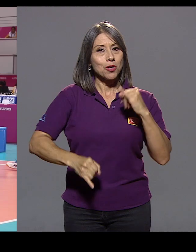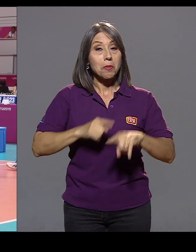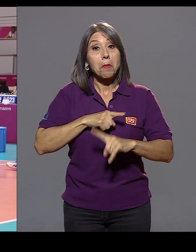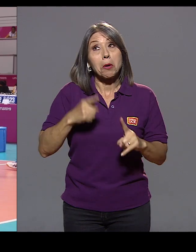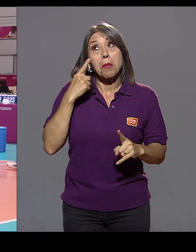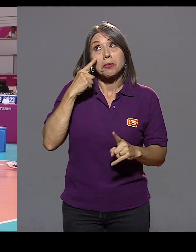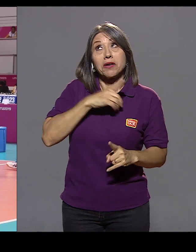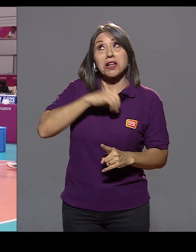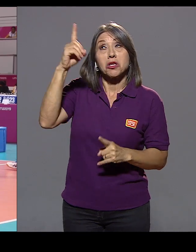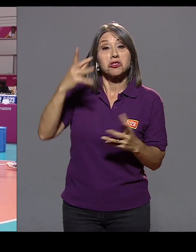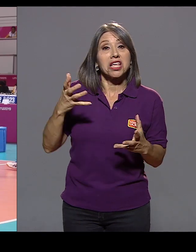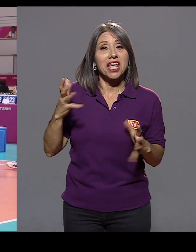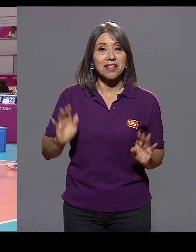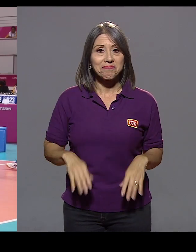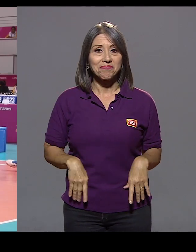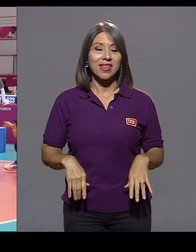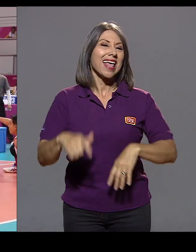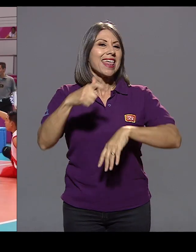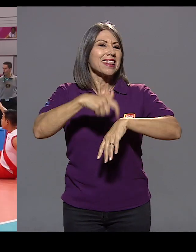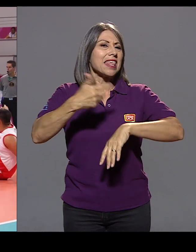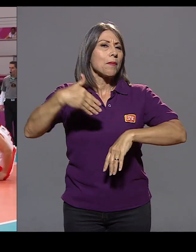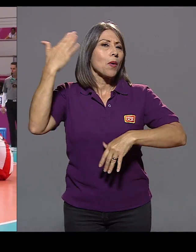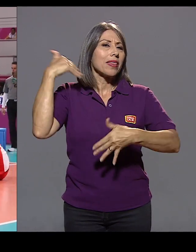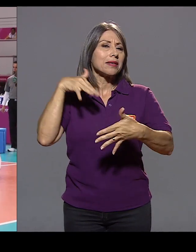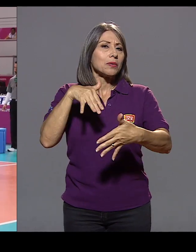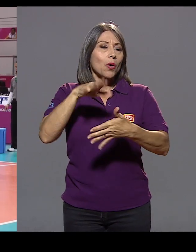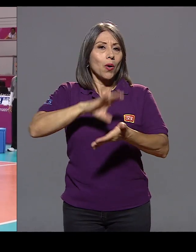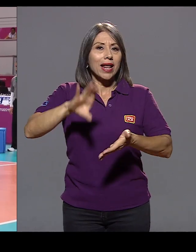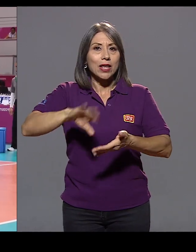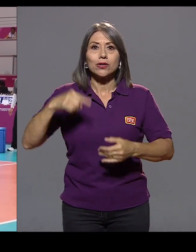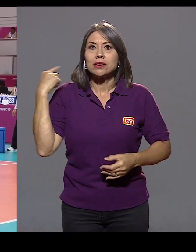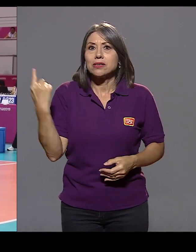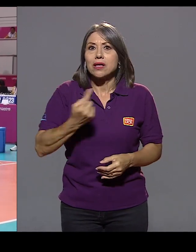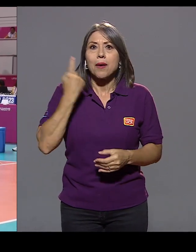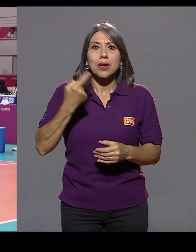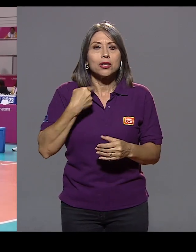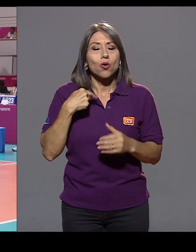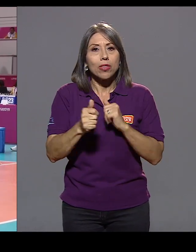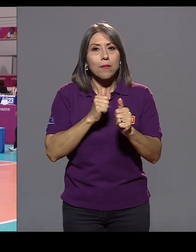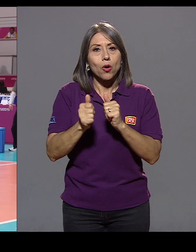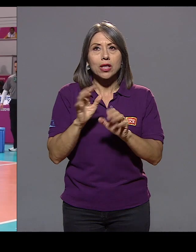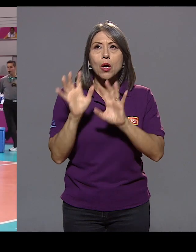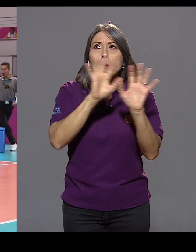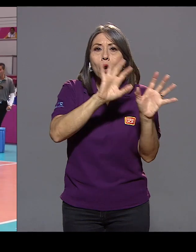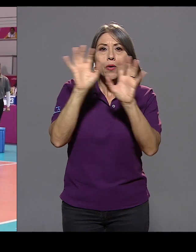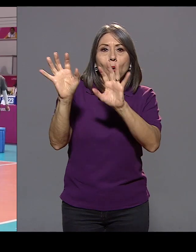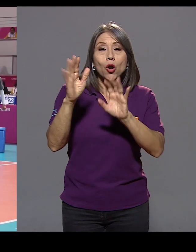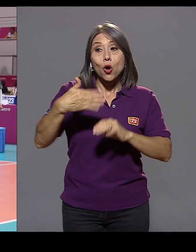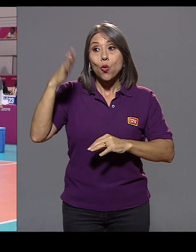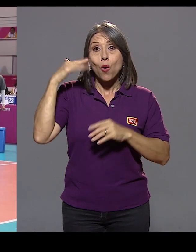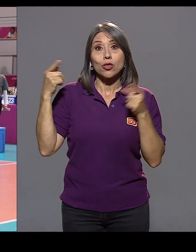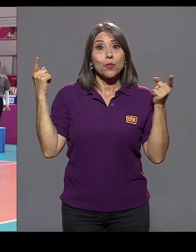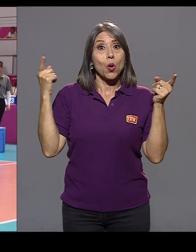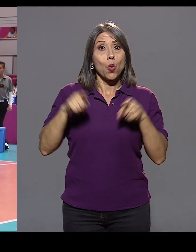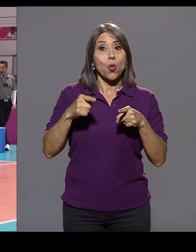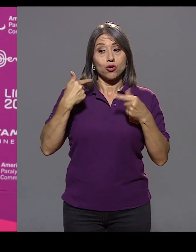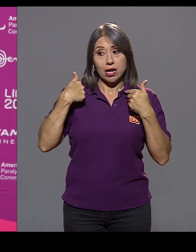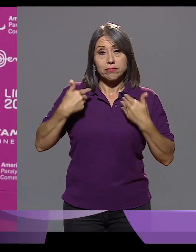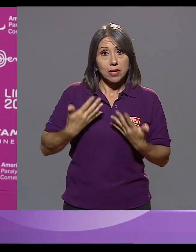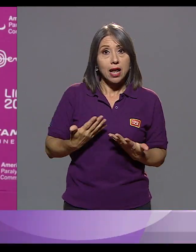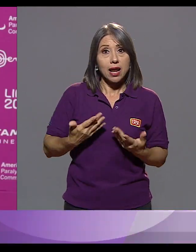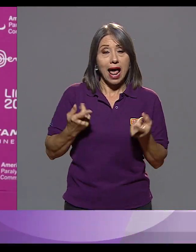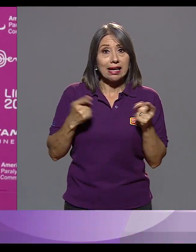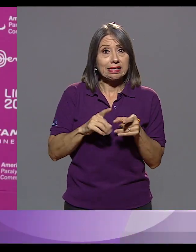vamos a ver qué quiere Dios. Pues en el tiempo de colegio siempre practiqué deporte, el voleibol. Y cuando me ocurre el accidente,